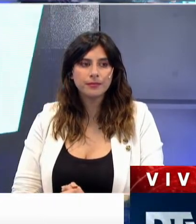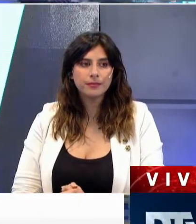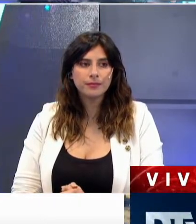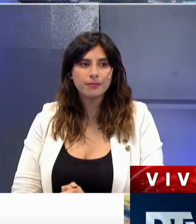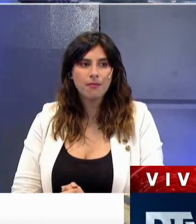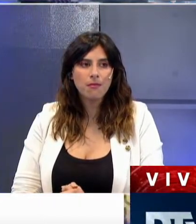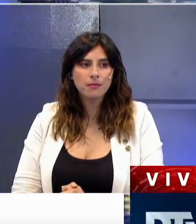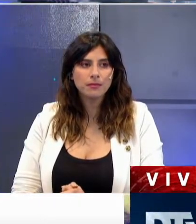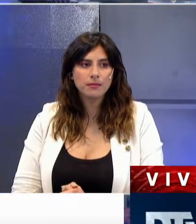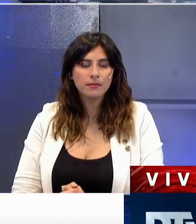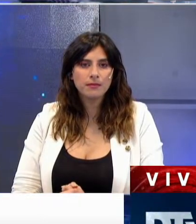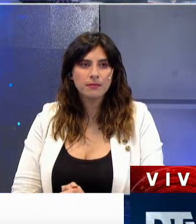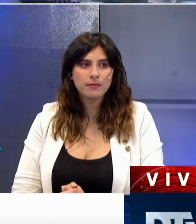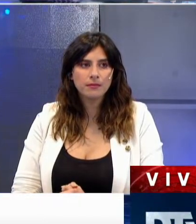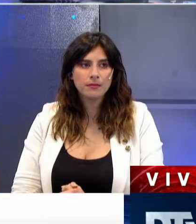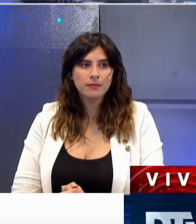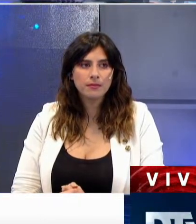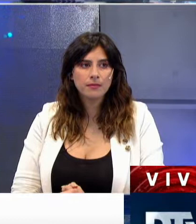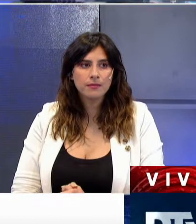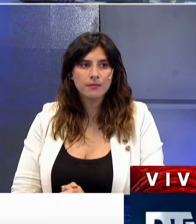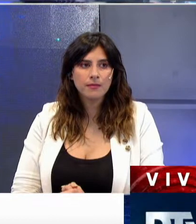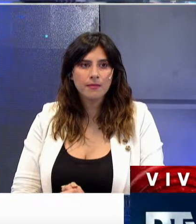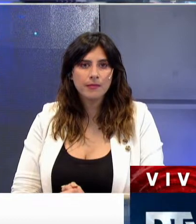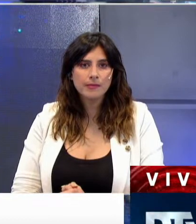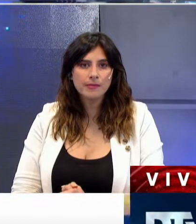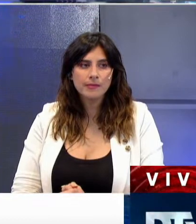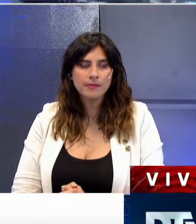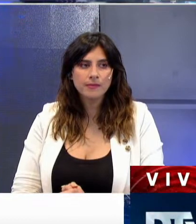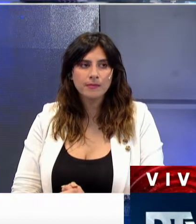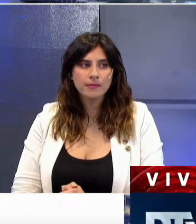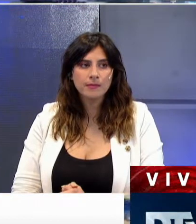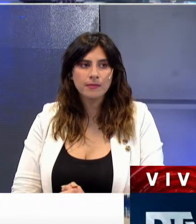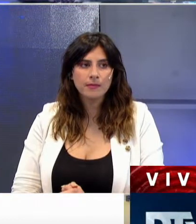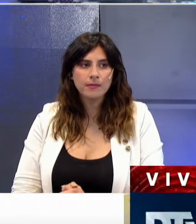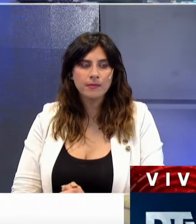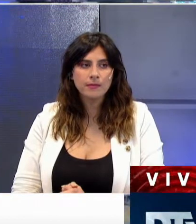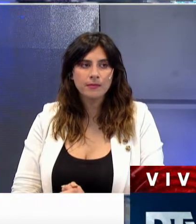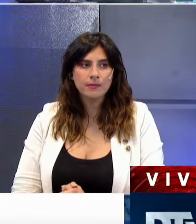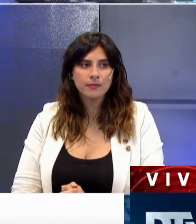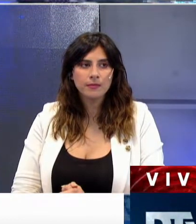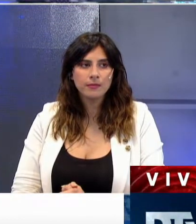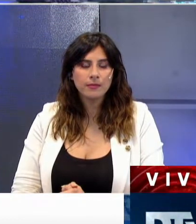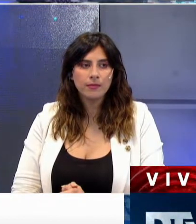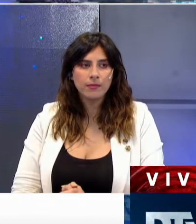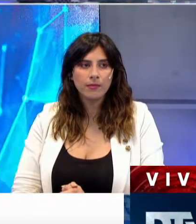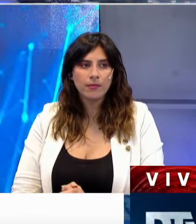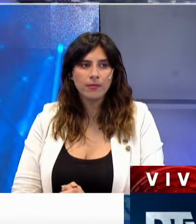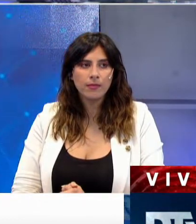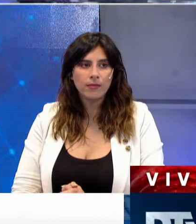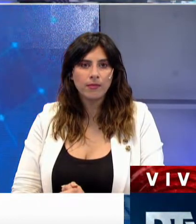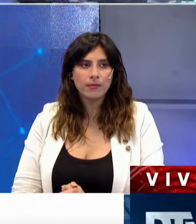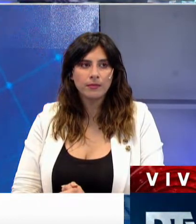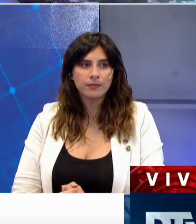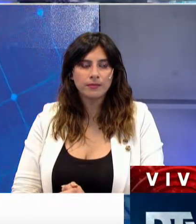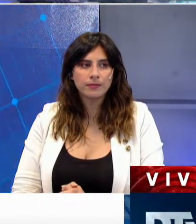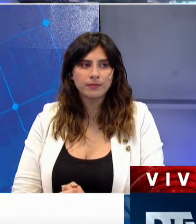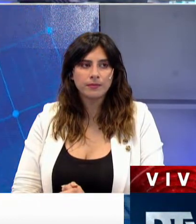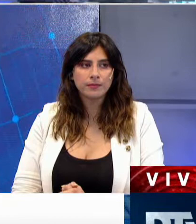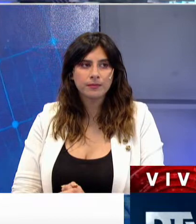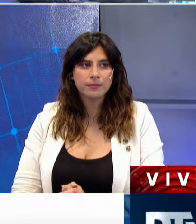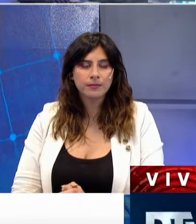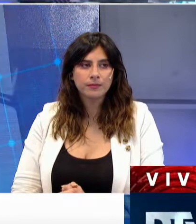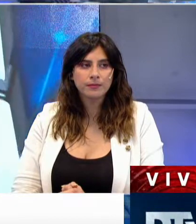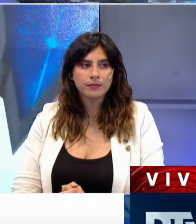restringe la posibilidad de salir, o te obliga a un consumidor que no haya tomado, o te obliga a dejar tu auto. Digo, va a ser un